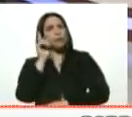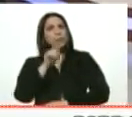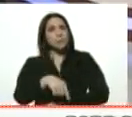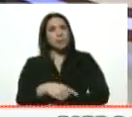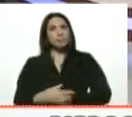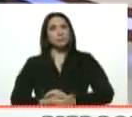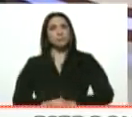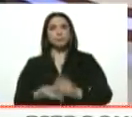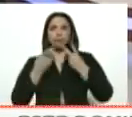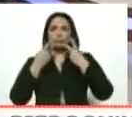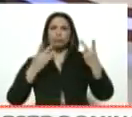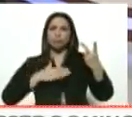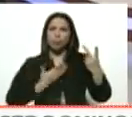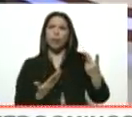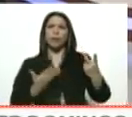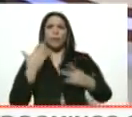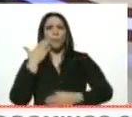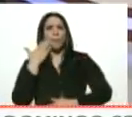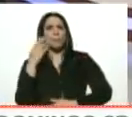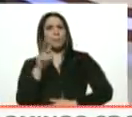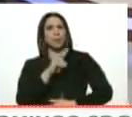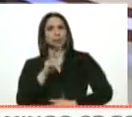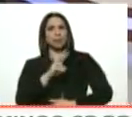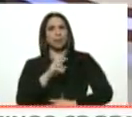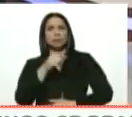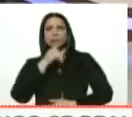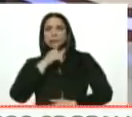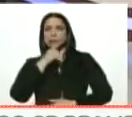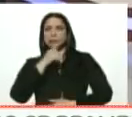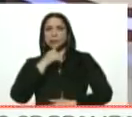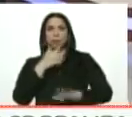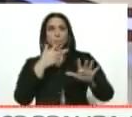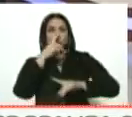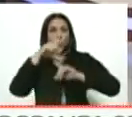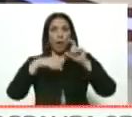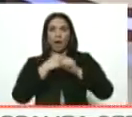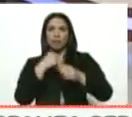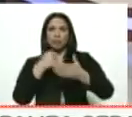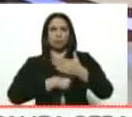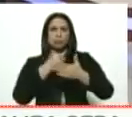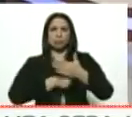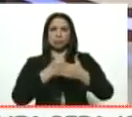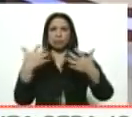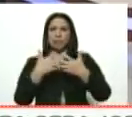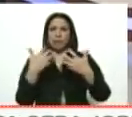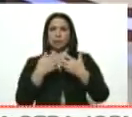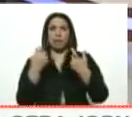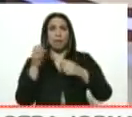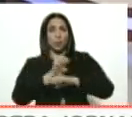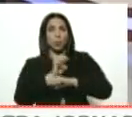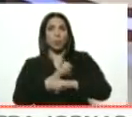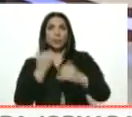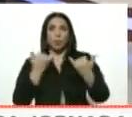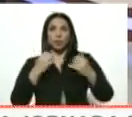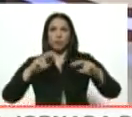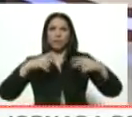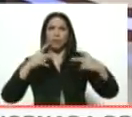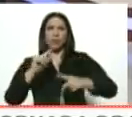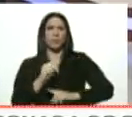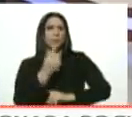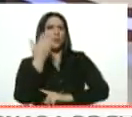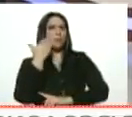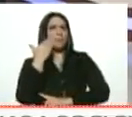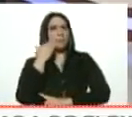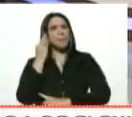el mensaje que le puede enviar a las madres venezolanas, esas que han soportado 8 años de guerra económica y que ahora mismo están a la vanguardia y son las primeras